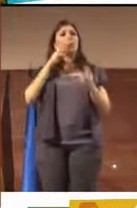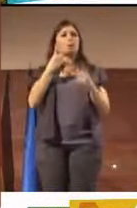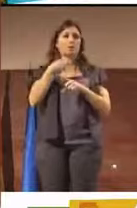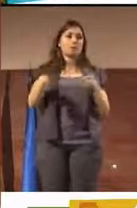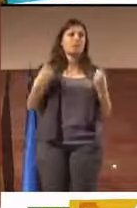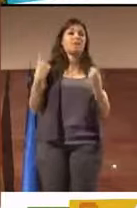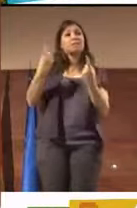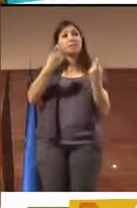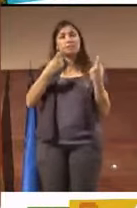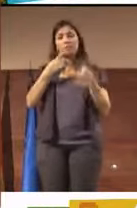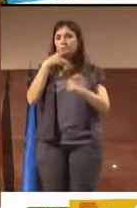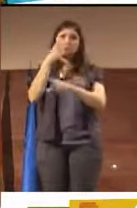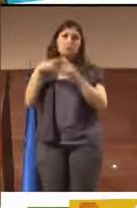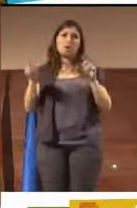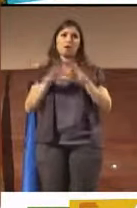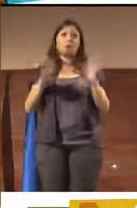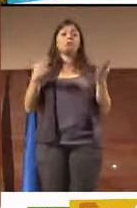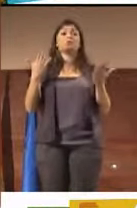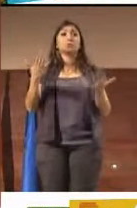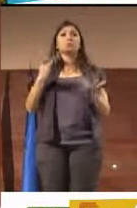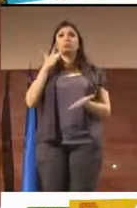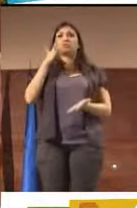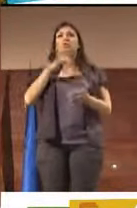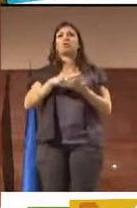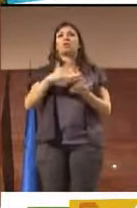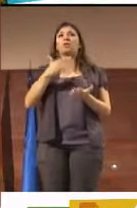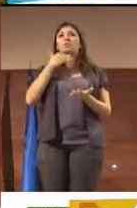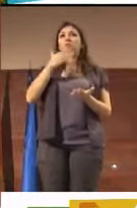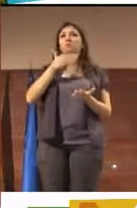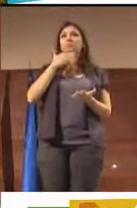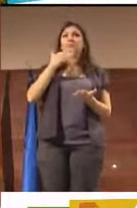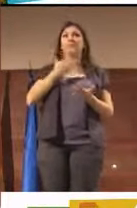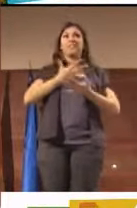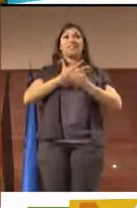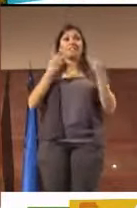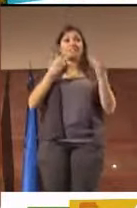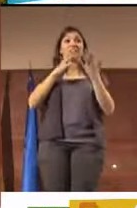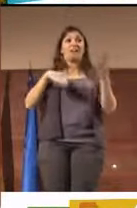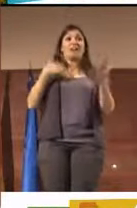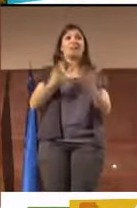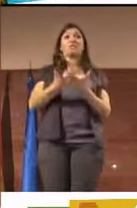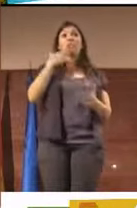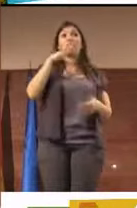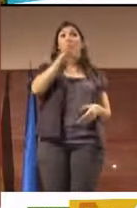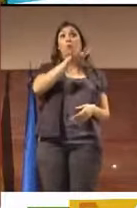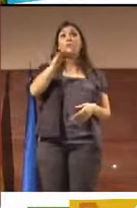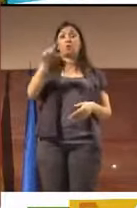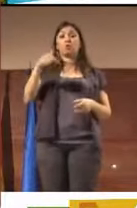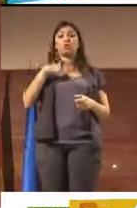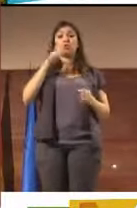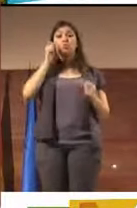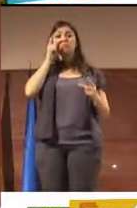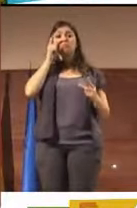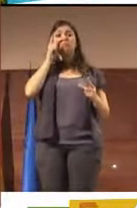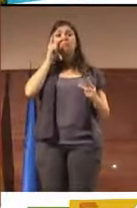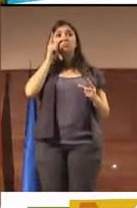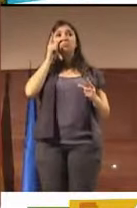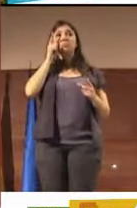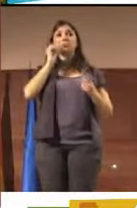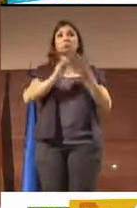cambian. Y en el desarrollo de esa carrera desde los 17 a los 51, pues he podido ver cómo